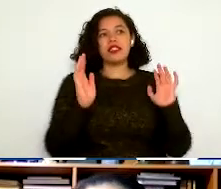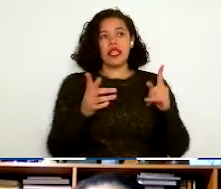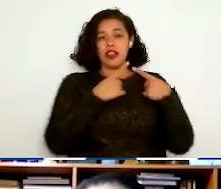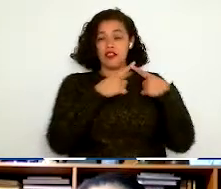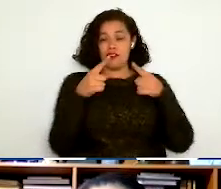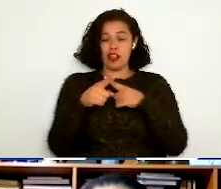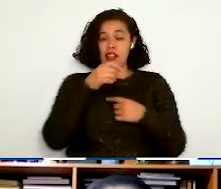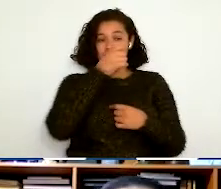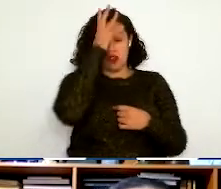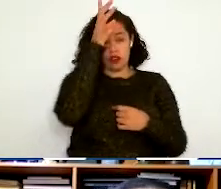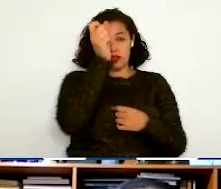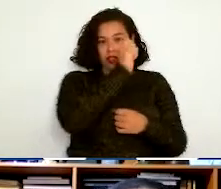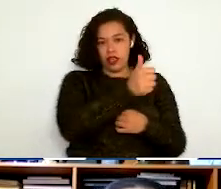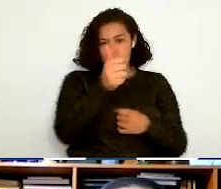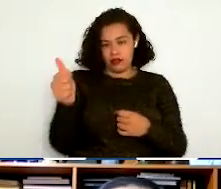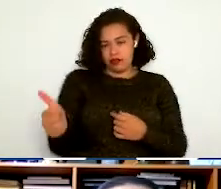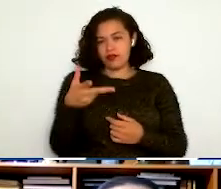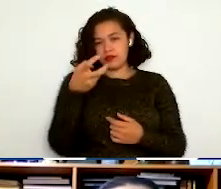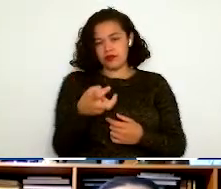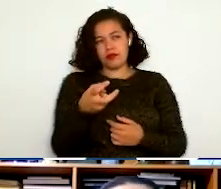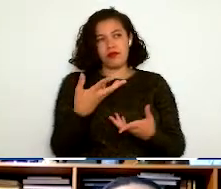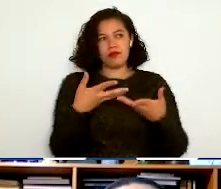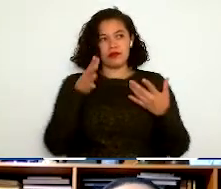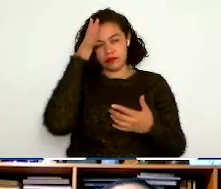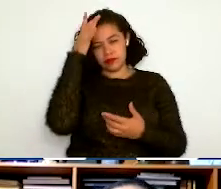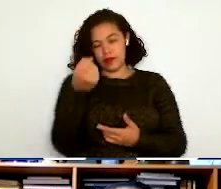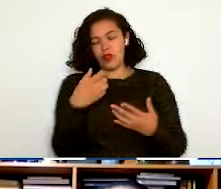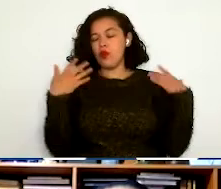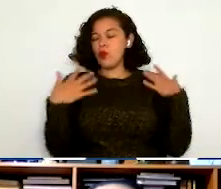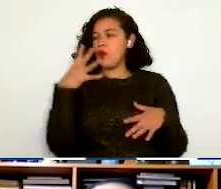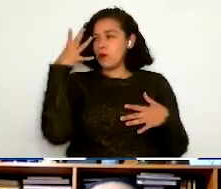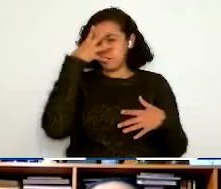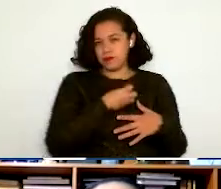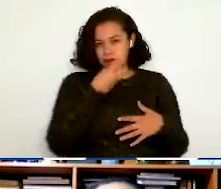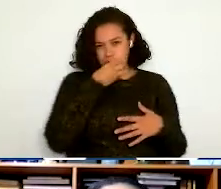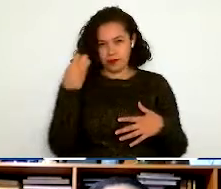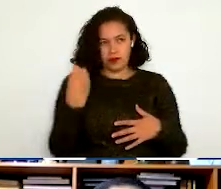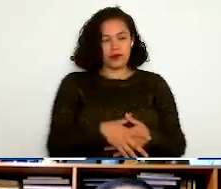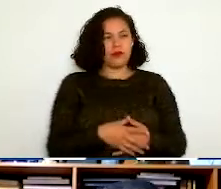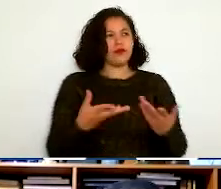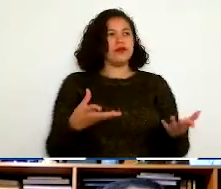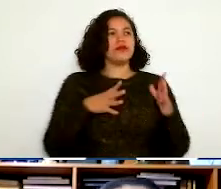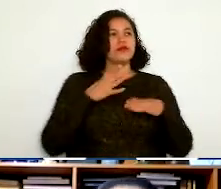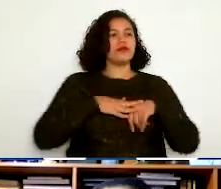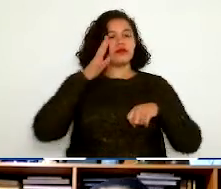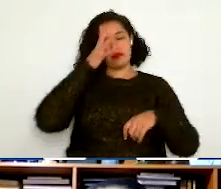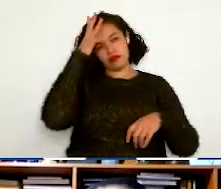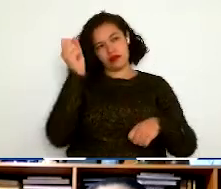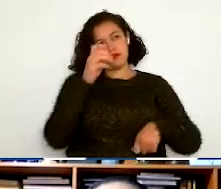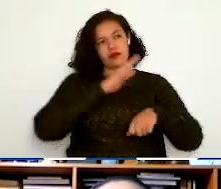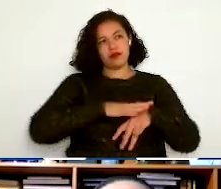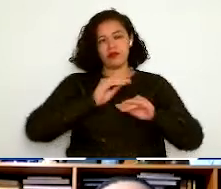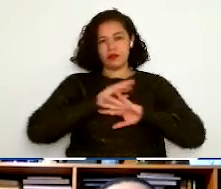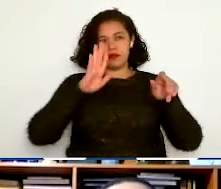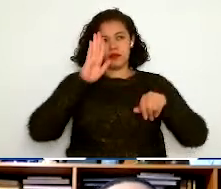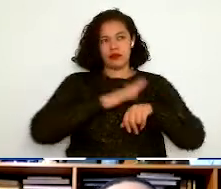calidad. Esa es también la riqueza de este concepto. Sin embargo, si nos vamos como a conceptos más claros, más generales,